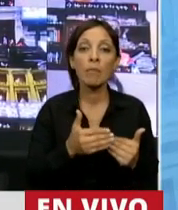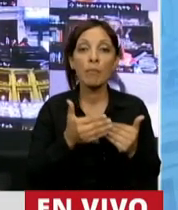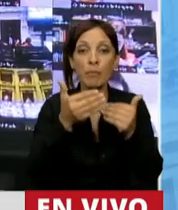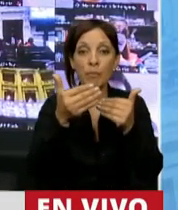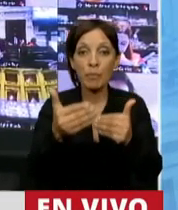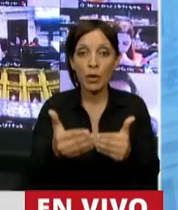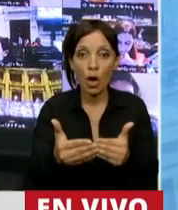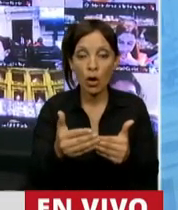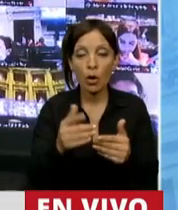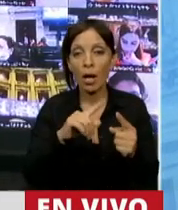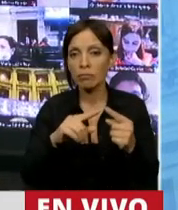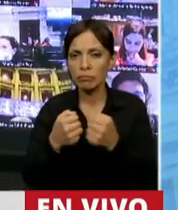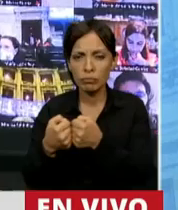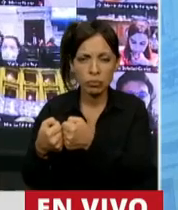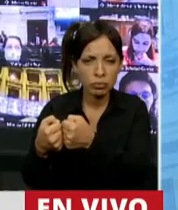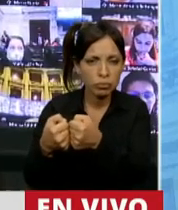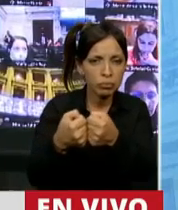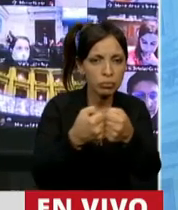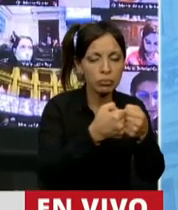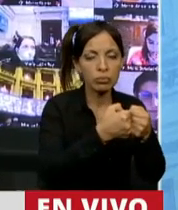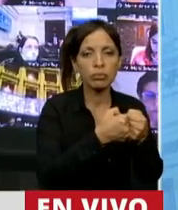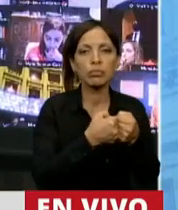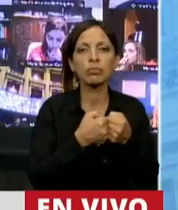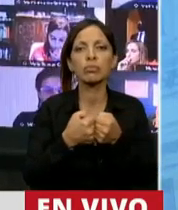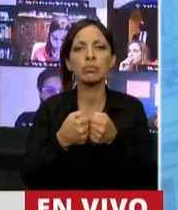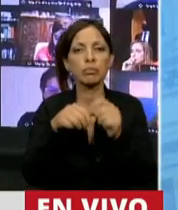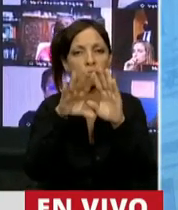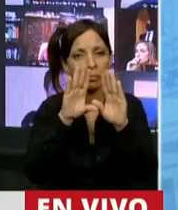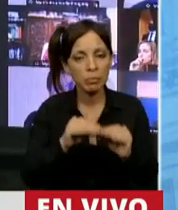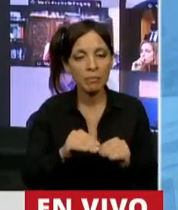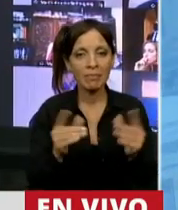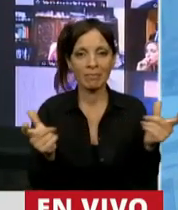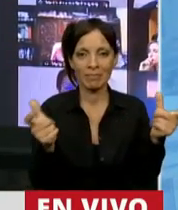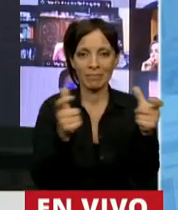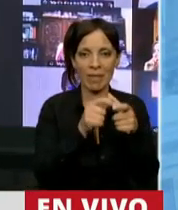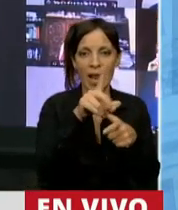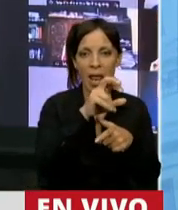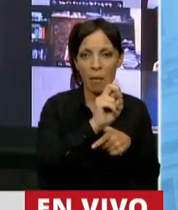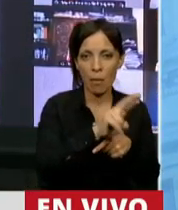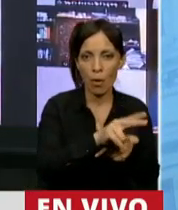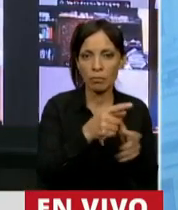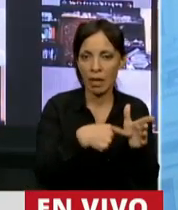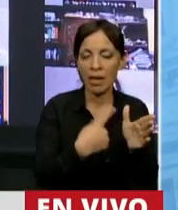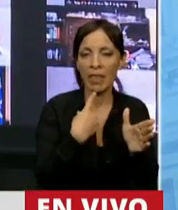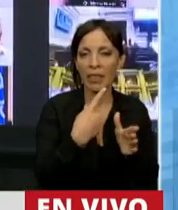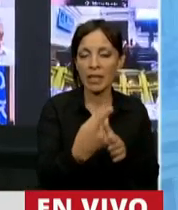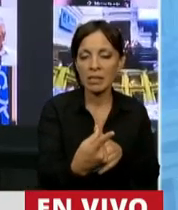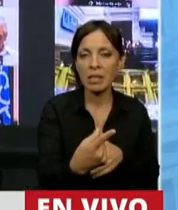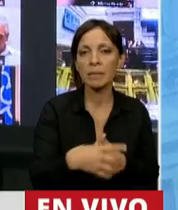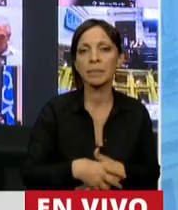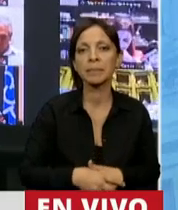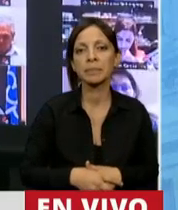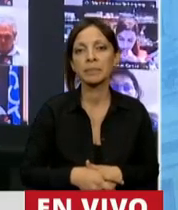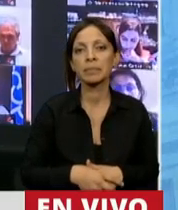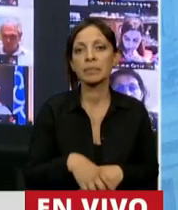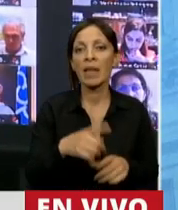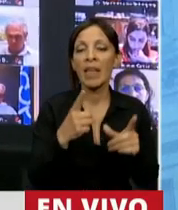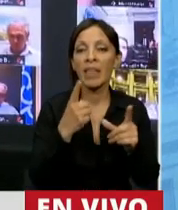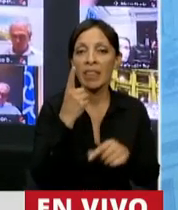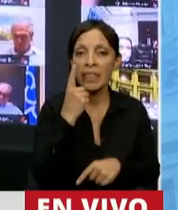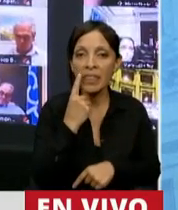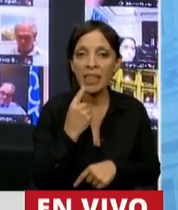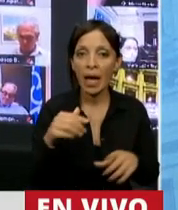por unanimidad y consenso en la Comisión de Labor Parlamentaria fijaba el 30